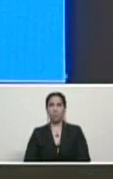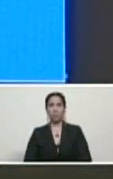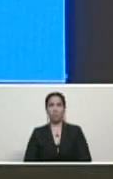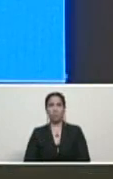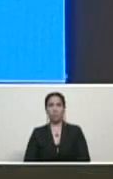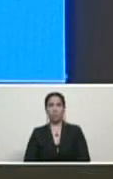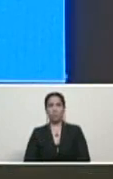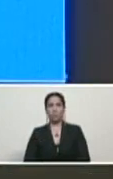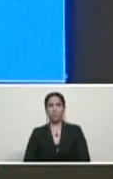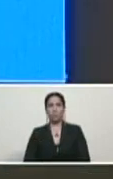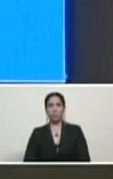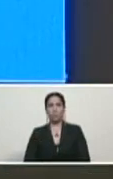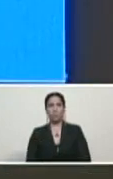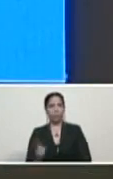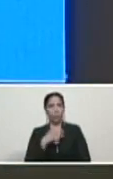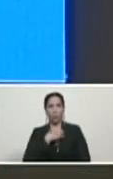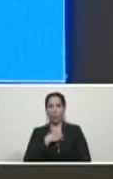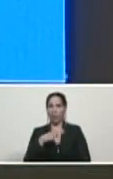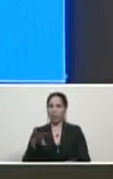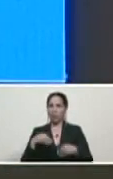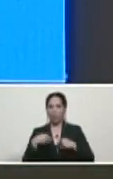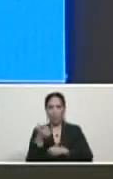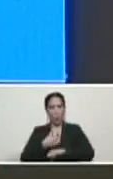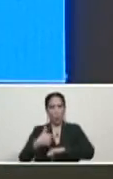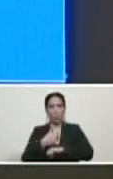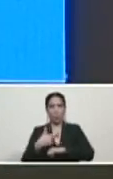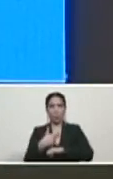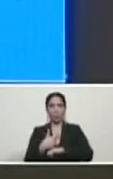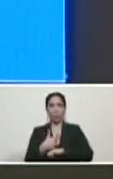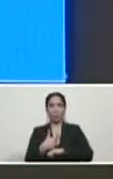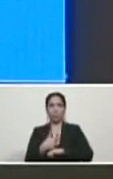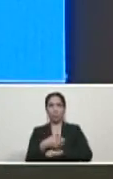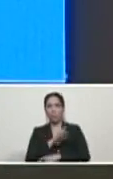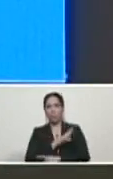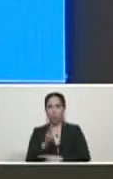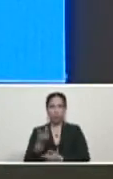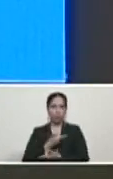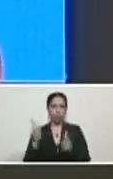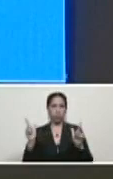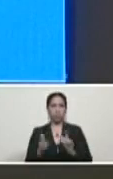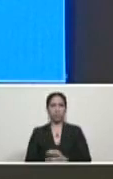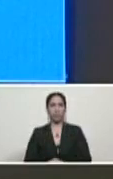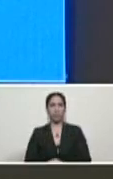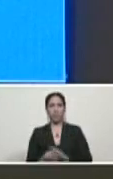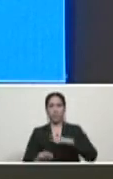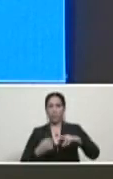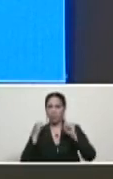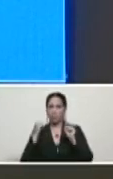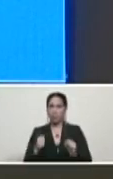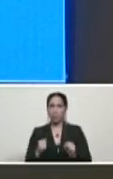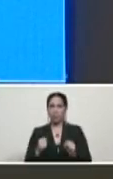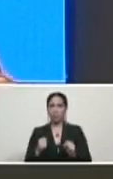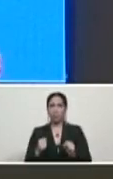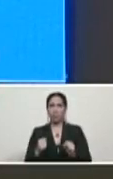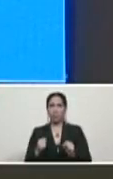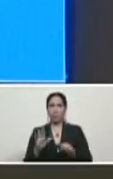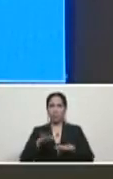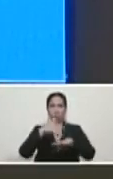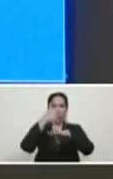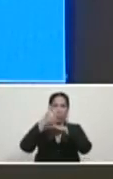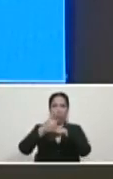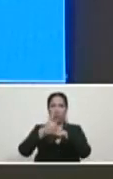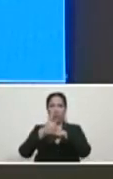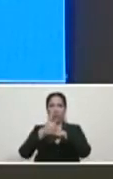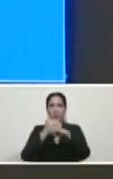lo que era inaceptable para el gobierno republicano, independentista y revolucionario del jefe supremo Simón Bolívar.